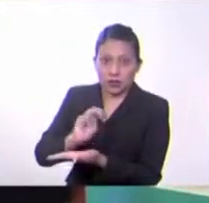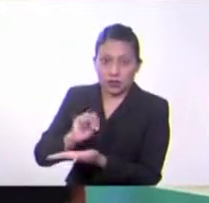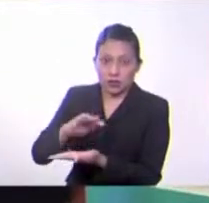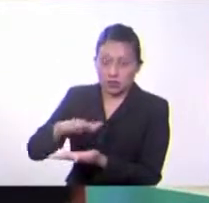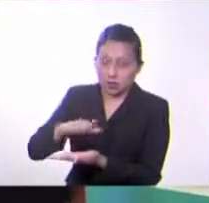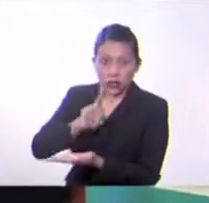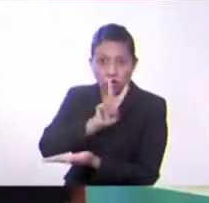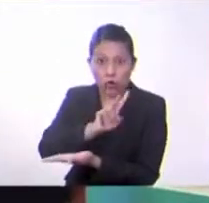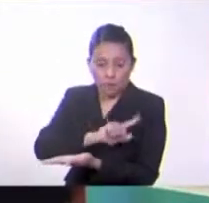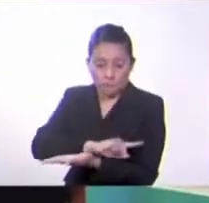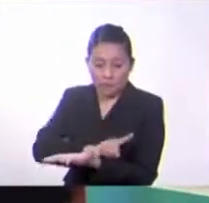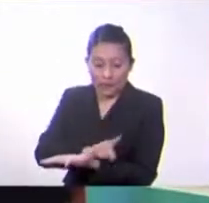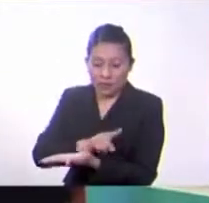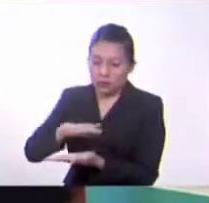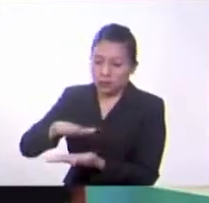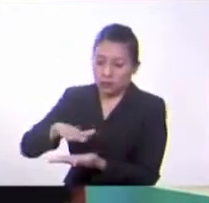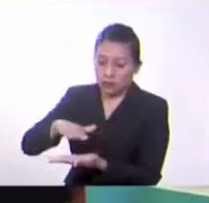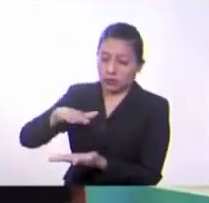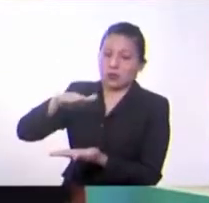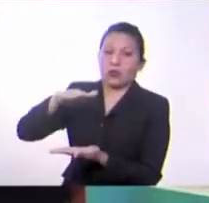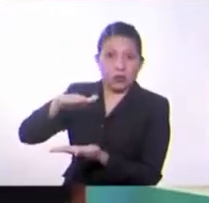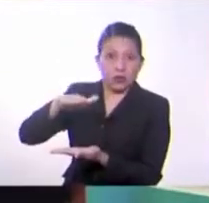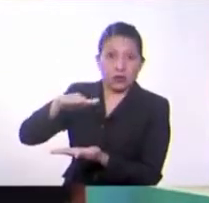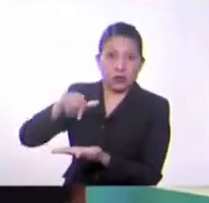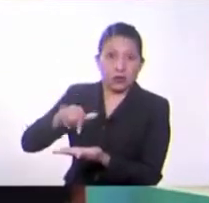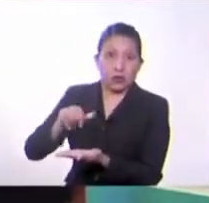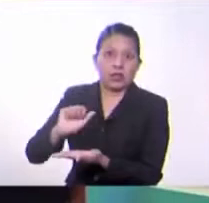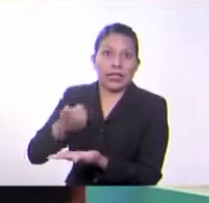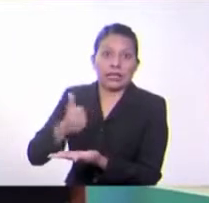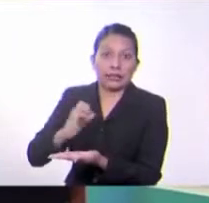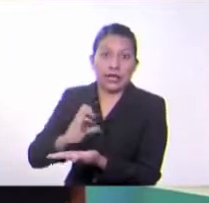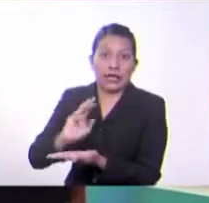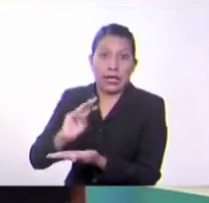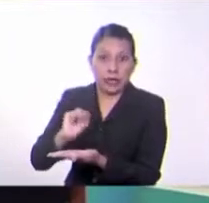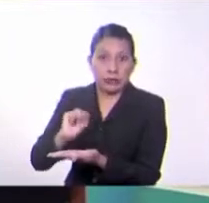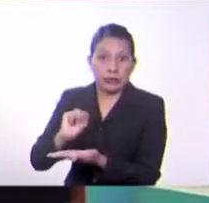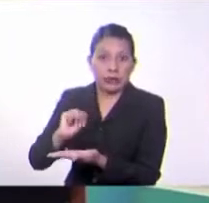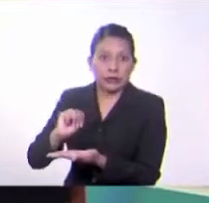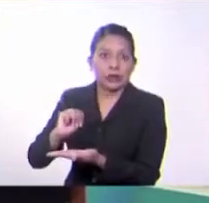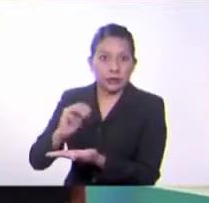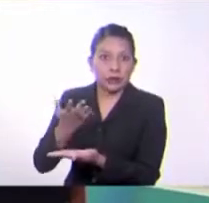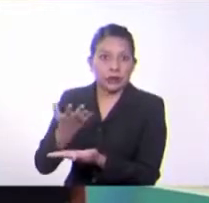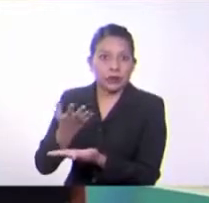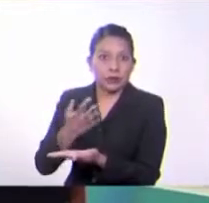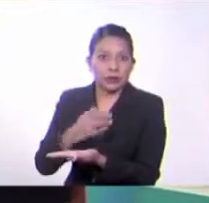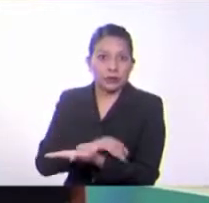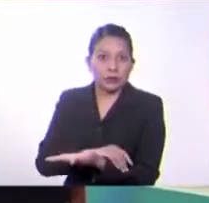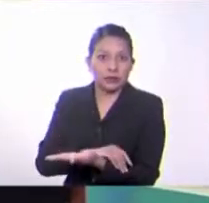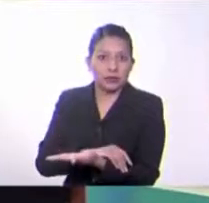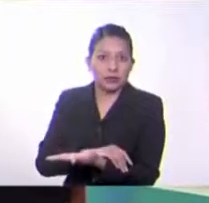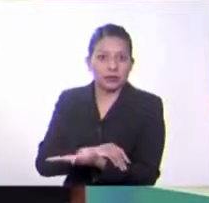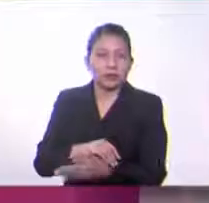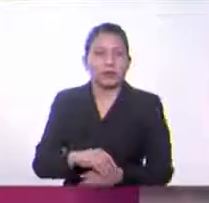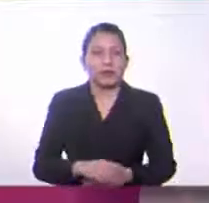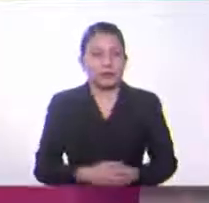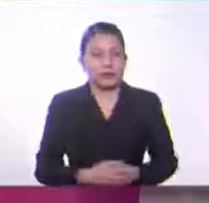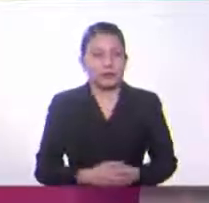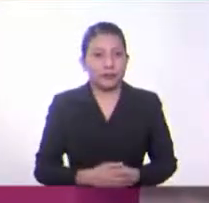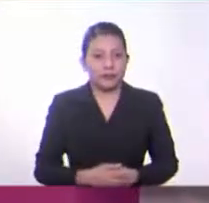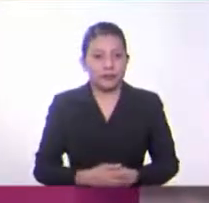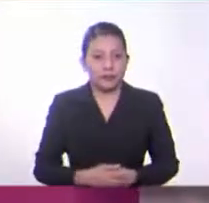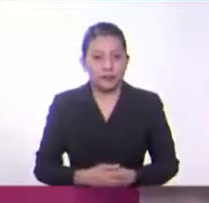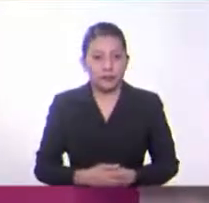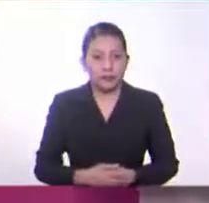Es decir, si yo duplico el tiempo, ¿qué pasó con la altura? Pues, fueron 10 centímetros. ¿Y